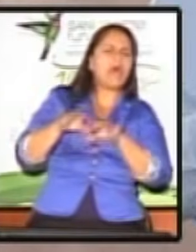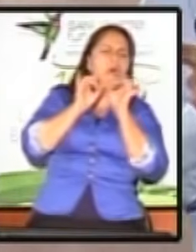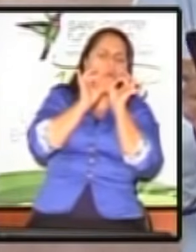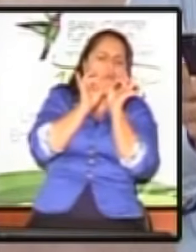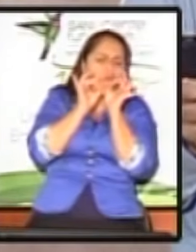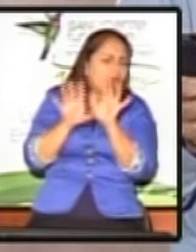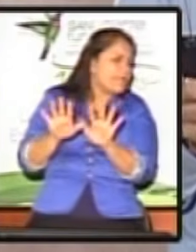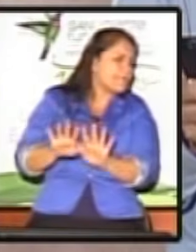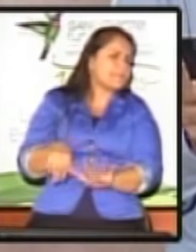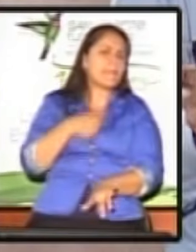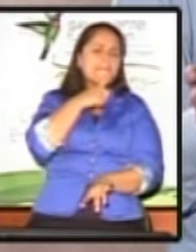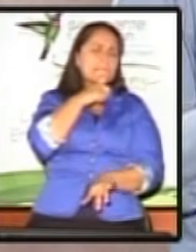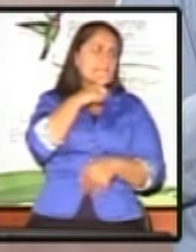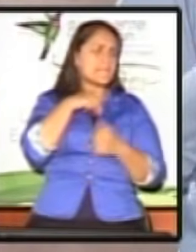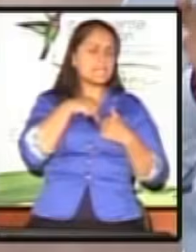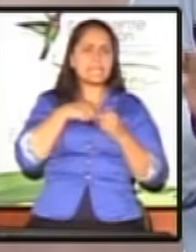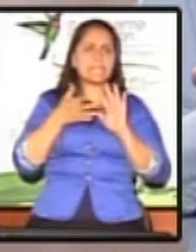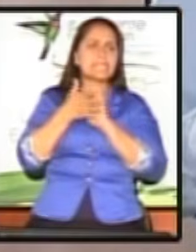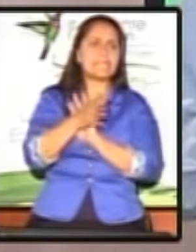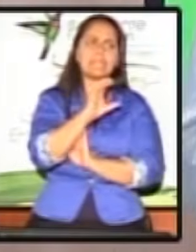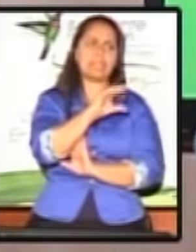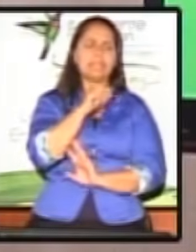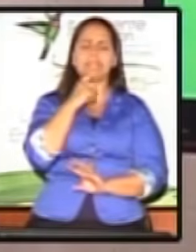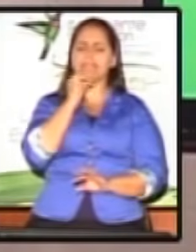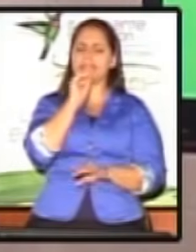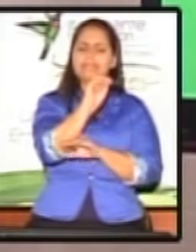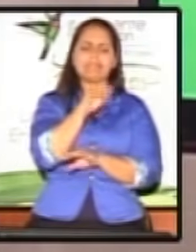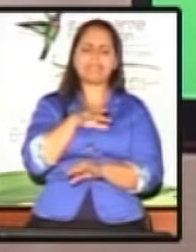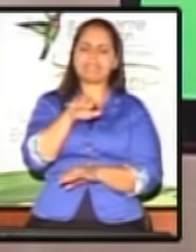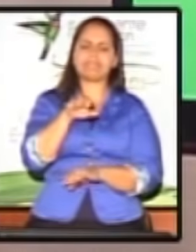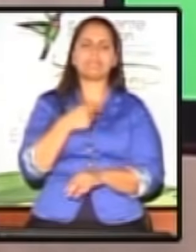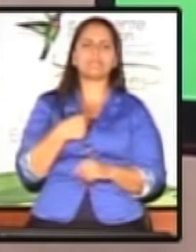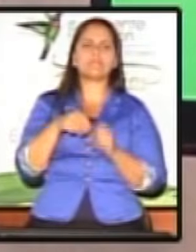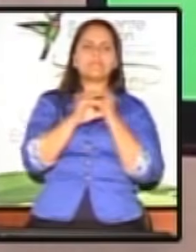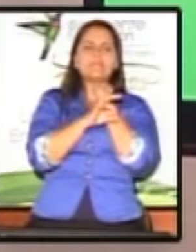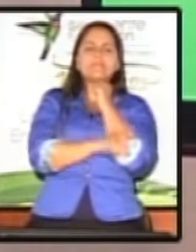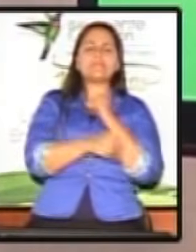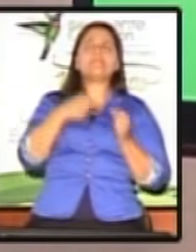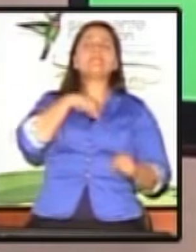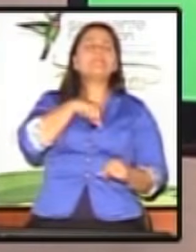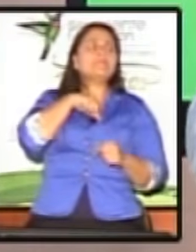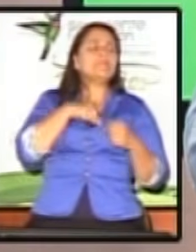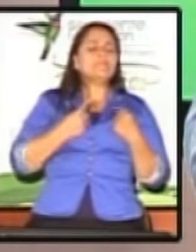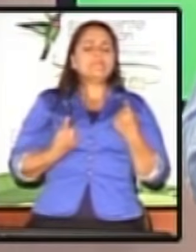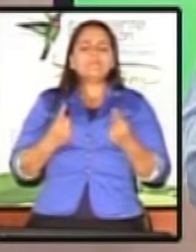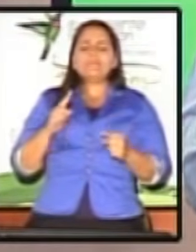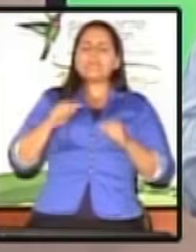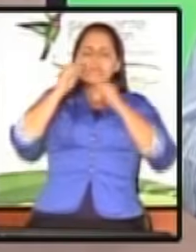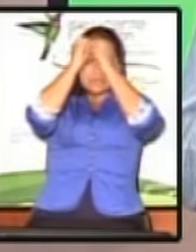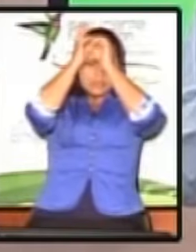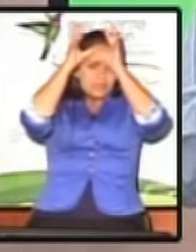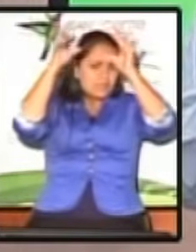que no quieren ni mencionar. Y ahí viene un gran sufrimiento psíquico porque empiezan a generar